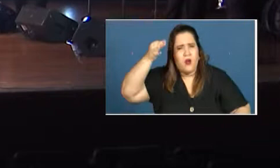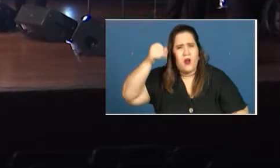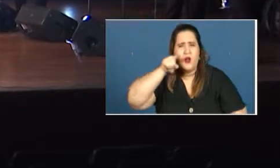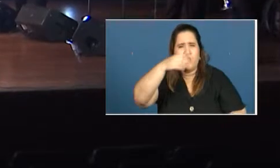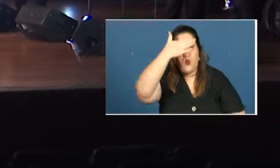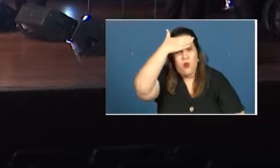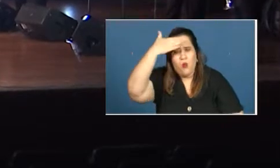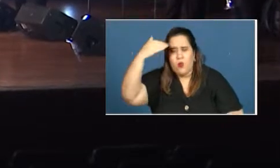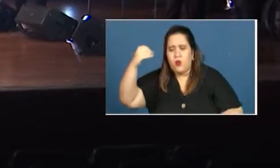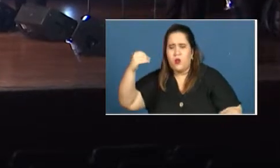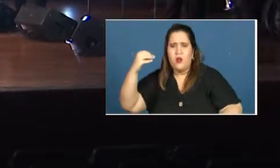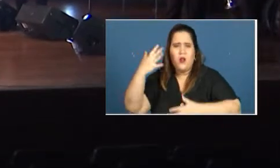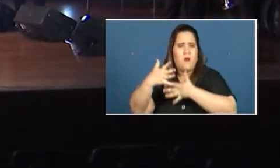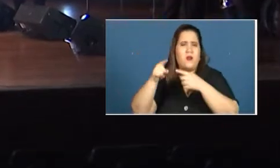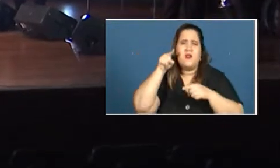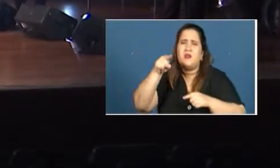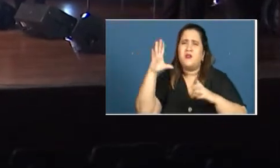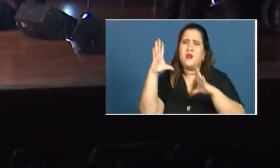te conocí.